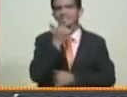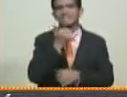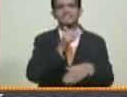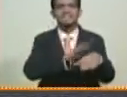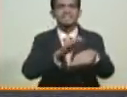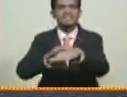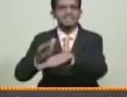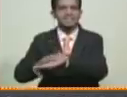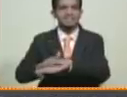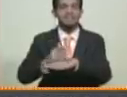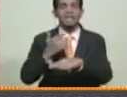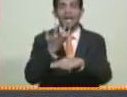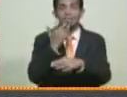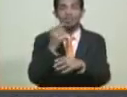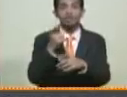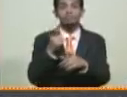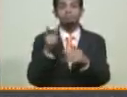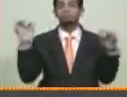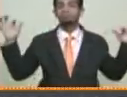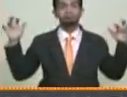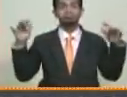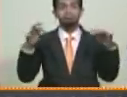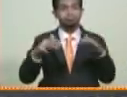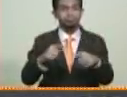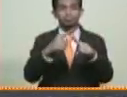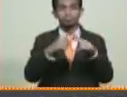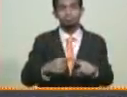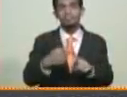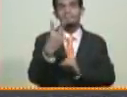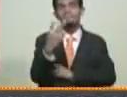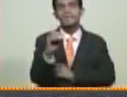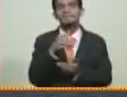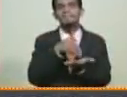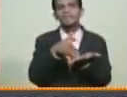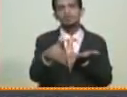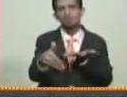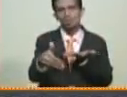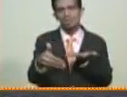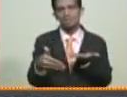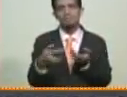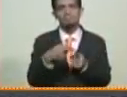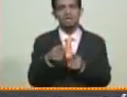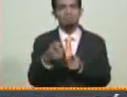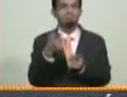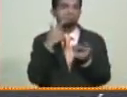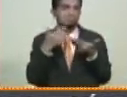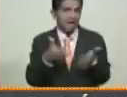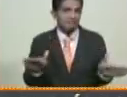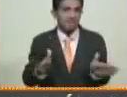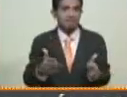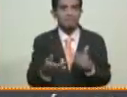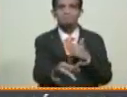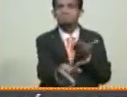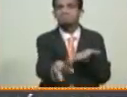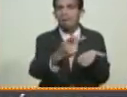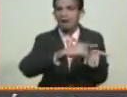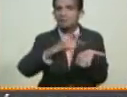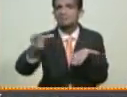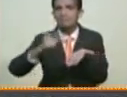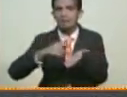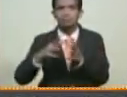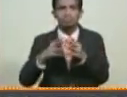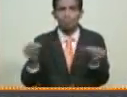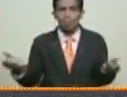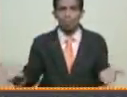y medio de venezolanos. Que hayan votado en un número menor a eso, esos fueron los que votaron, pero está abierta la participación a todos.